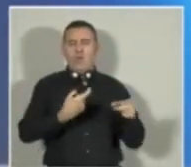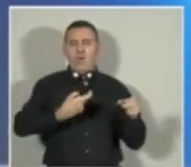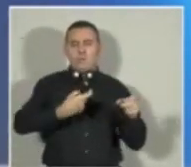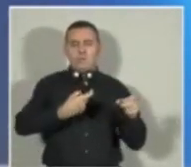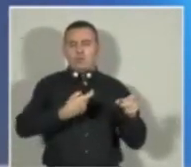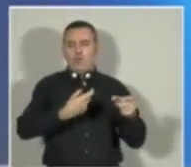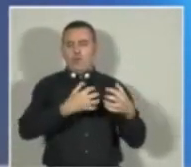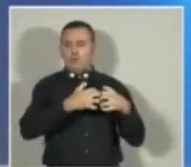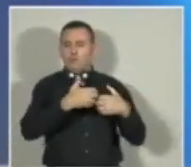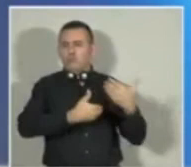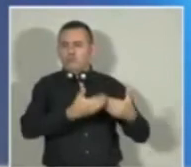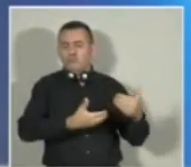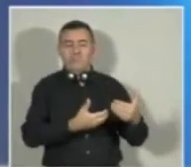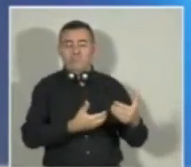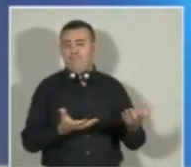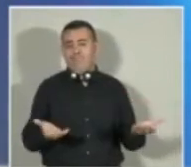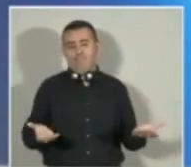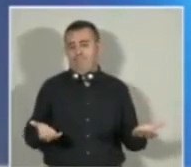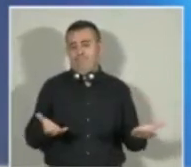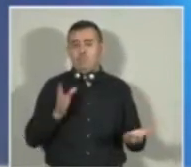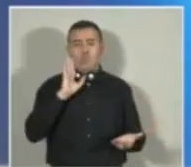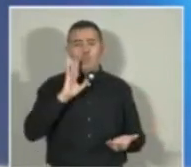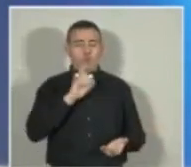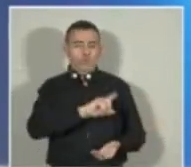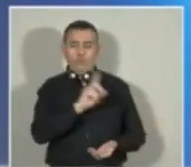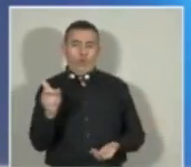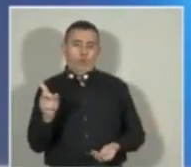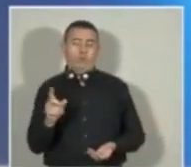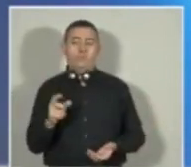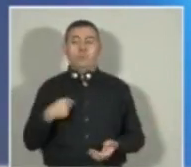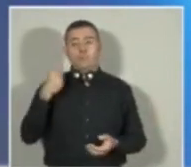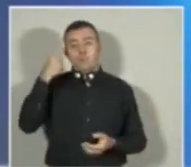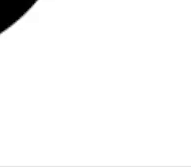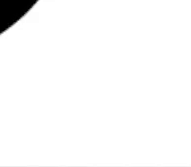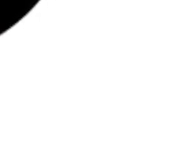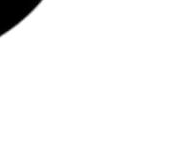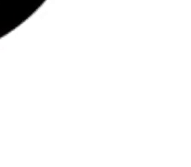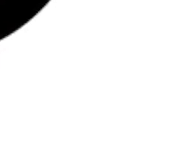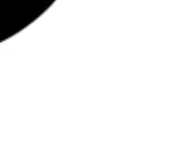nivel internacional. Espero que esta respuesta sea suficiente para las inquietudes de la señora Isern.